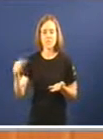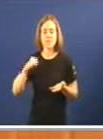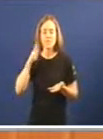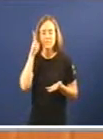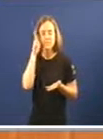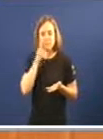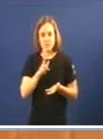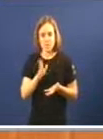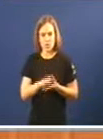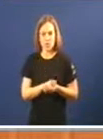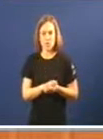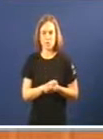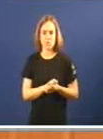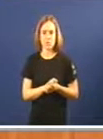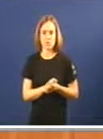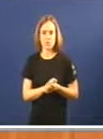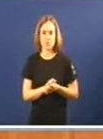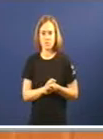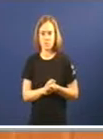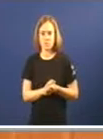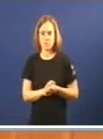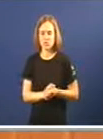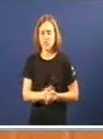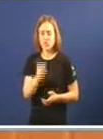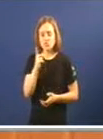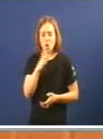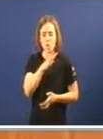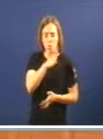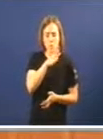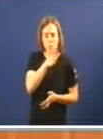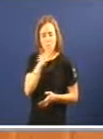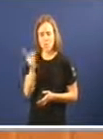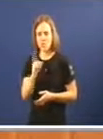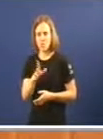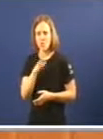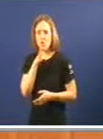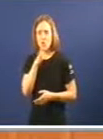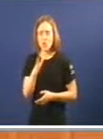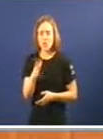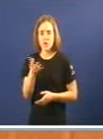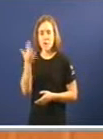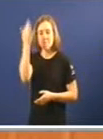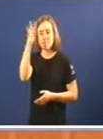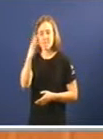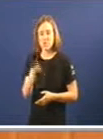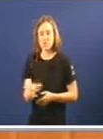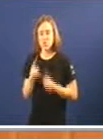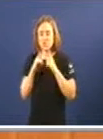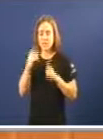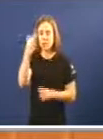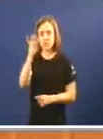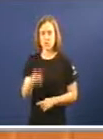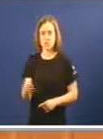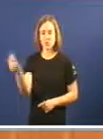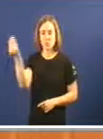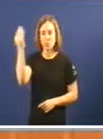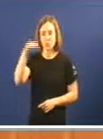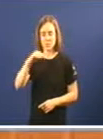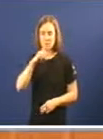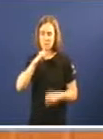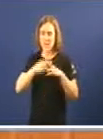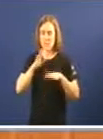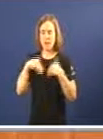vigo pero no sólo por esos motivos sino porque un mínimo incremento comentario de este año no me una gaza yo no ni